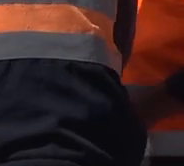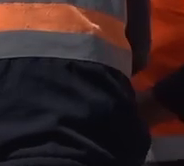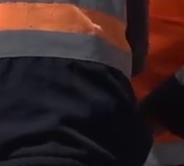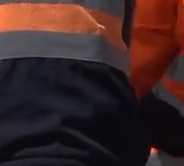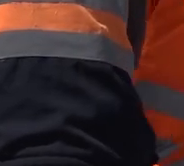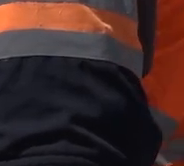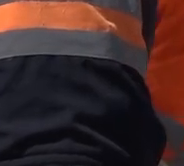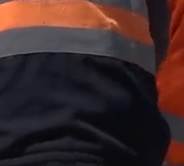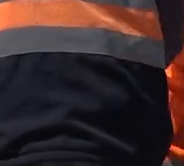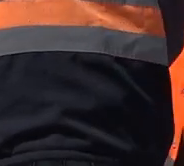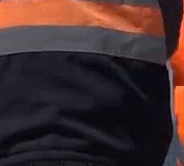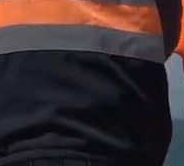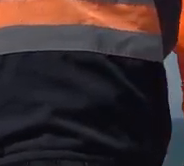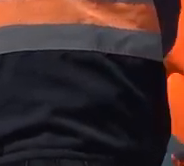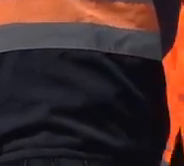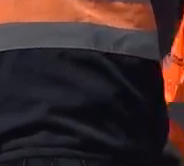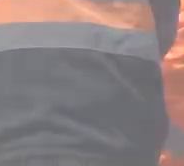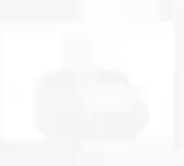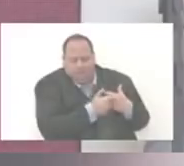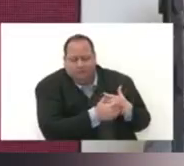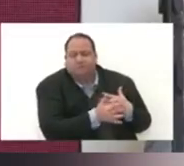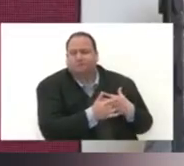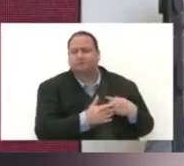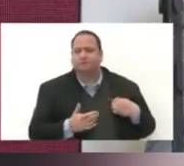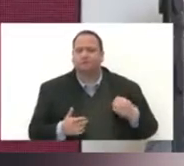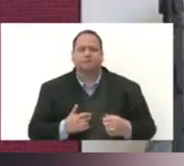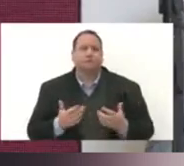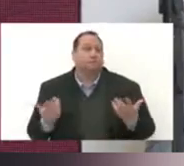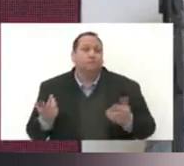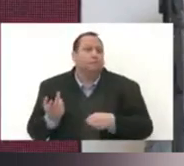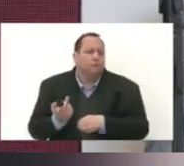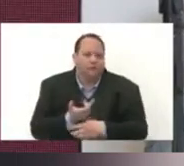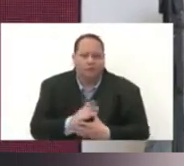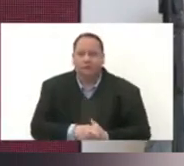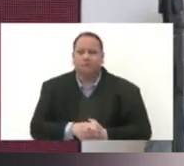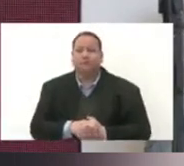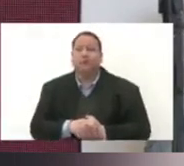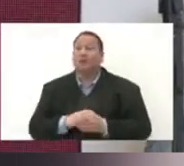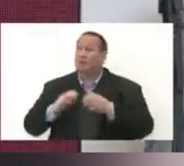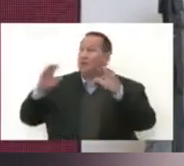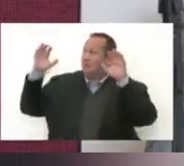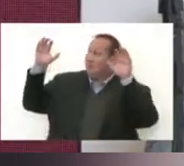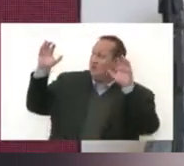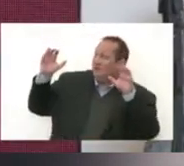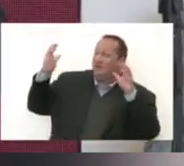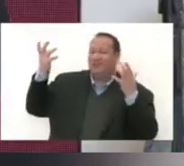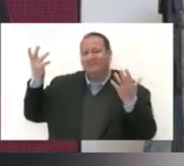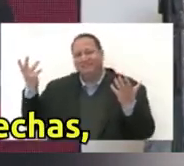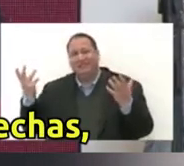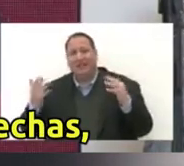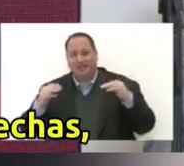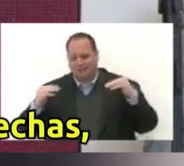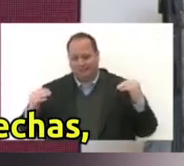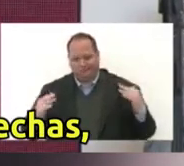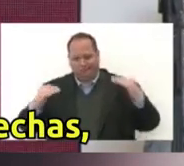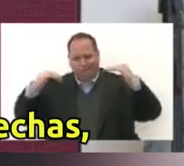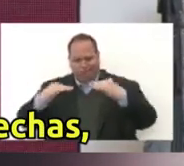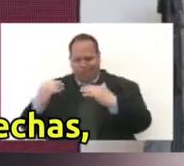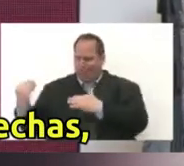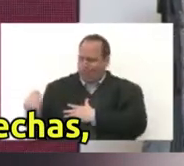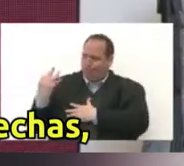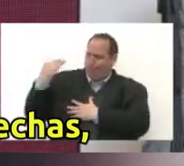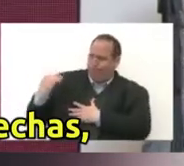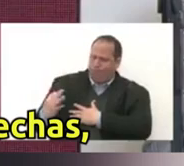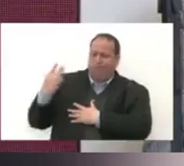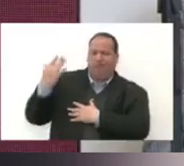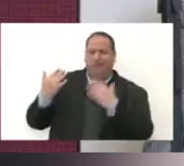letreros de advertencia correspondientes. Y lo que ha sucedido aquí es que por las lluvias y por el alto oleaje que hubo en las recientes